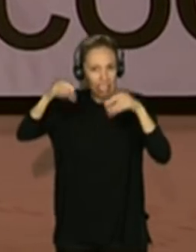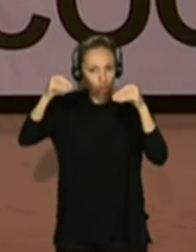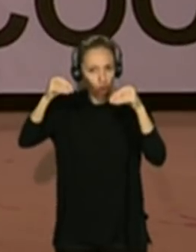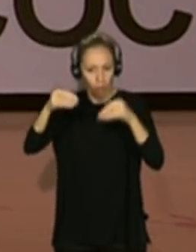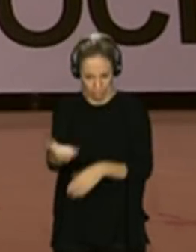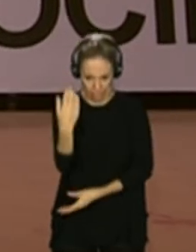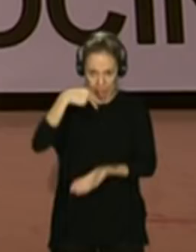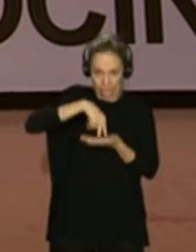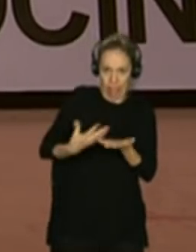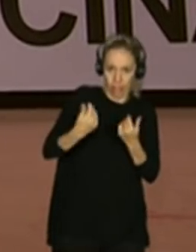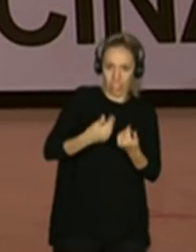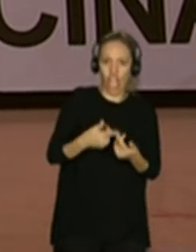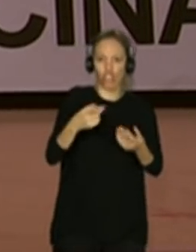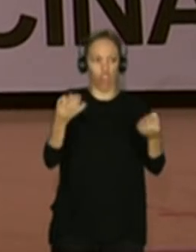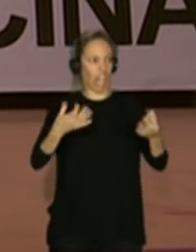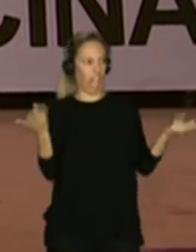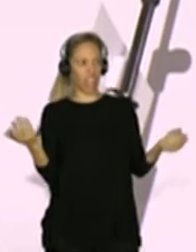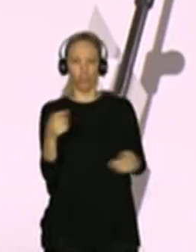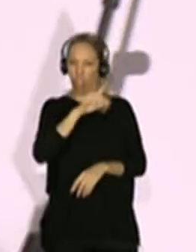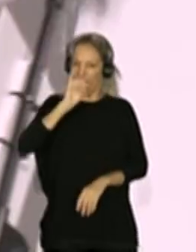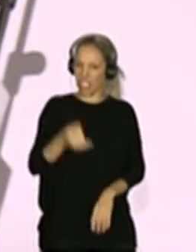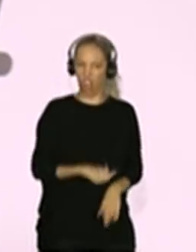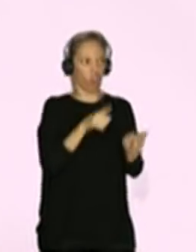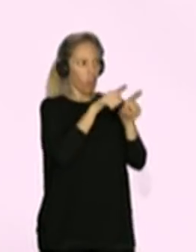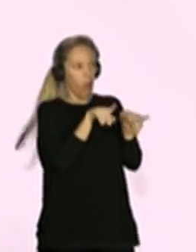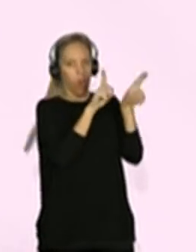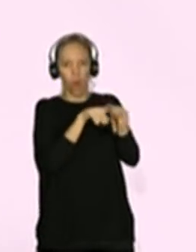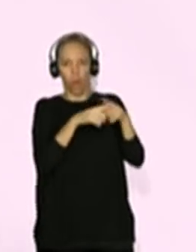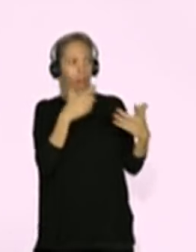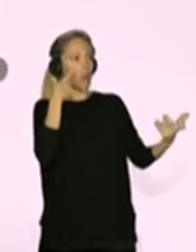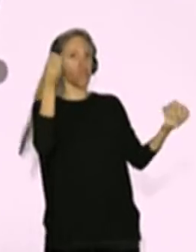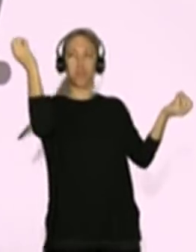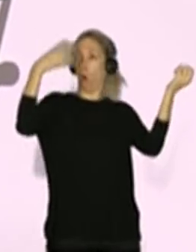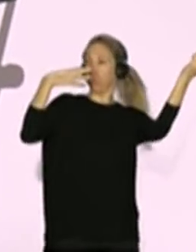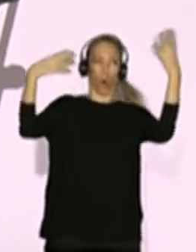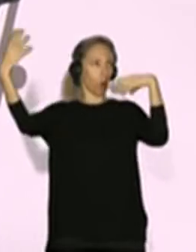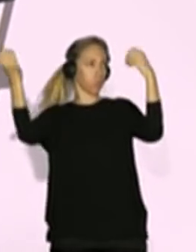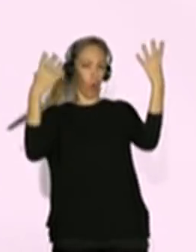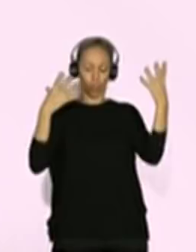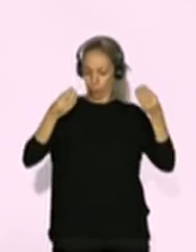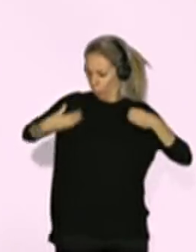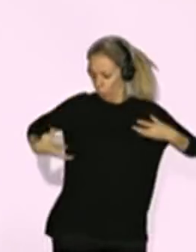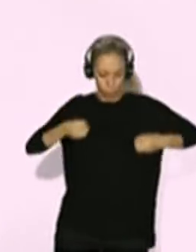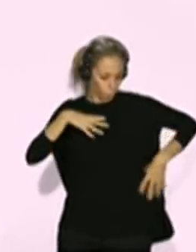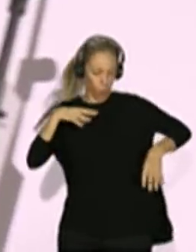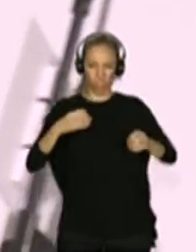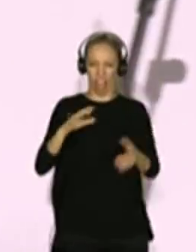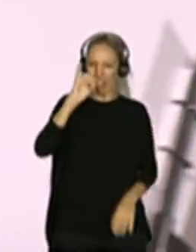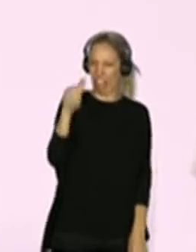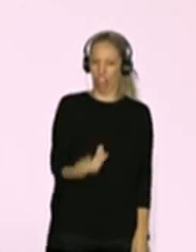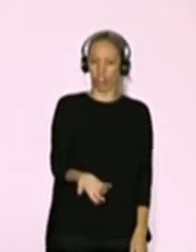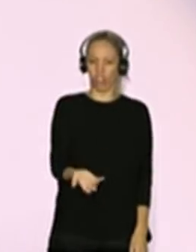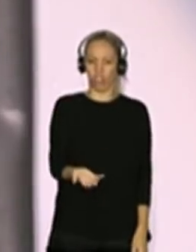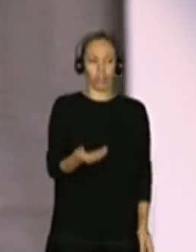es? ¿No se cansan de esto? ¿No se cansan de esto, de tanto flash? Domingo.